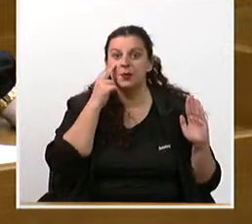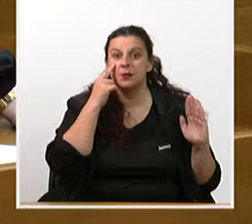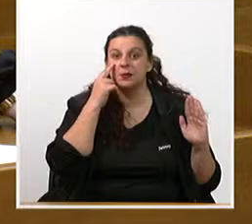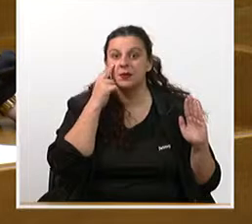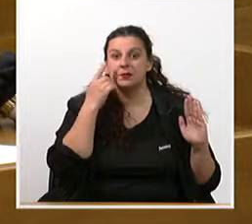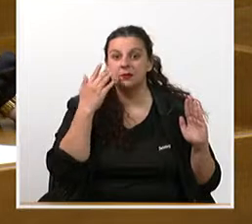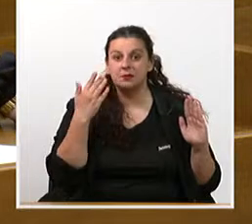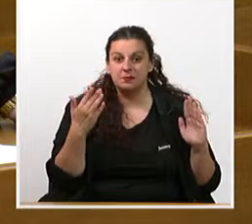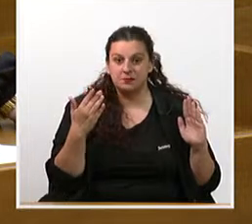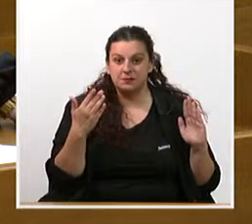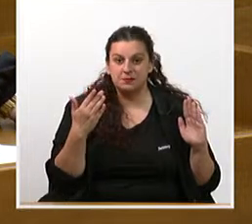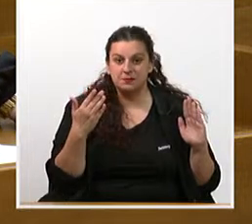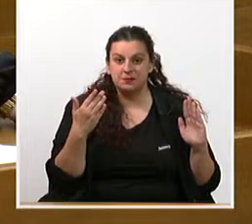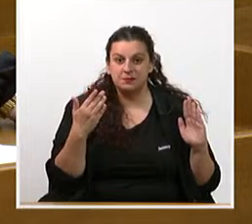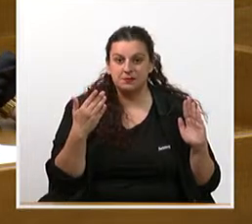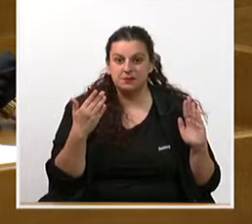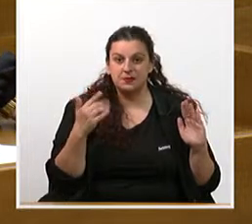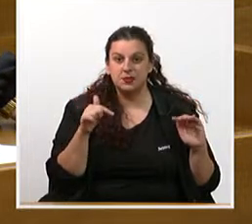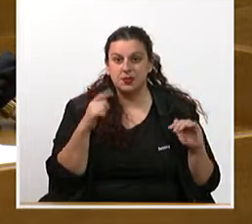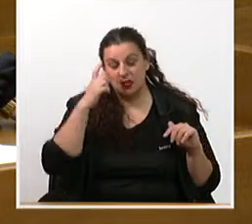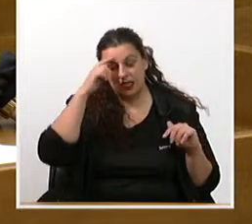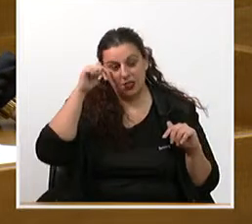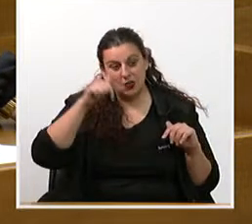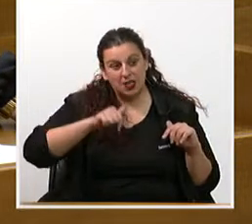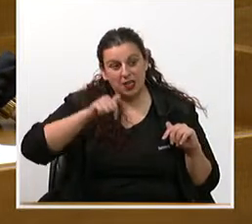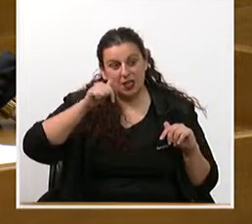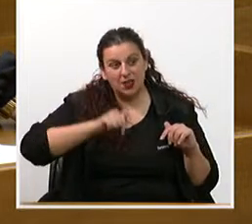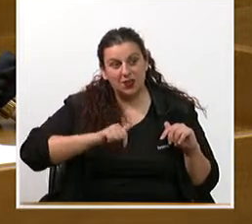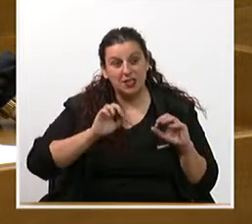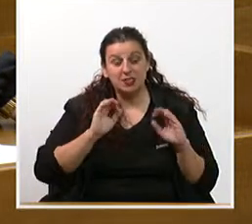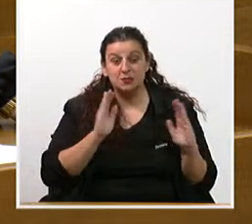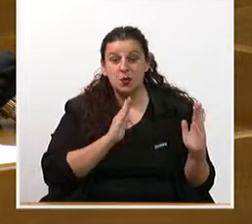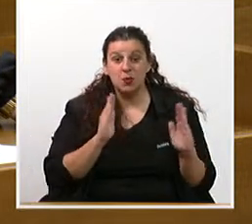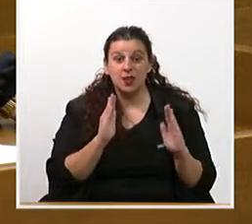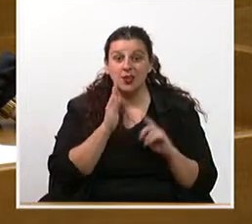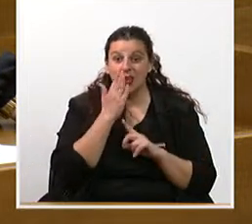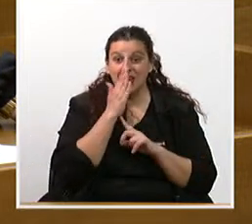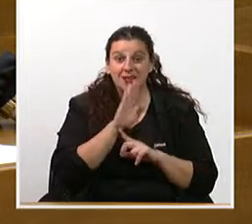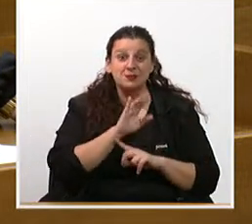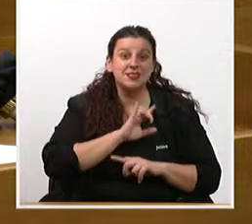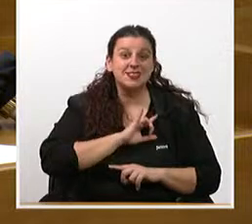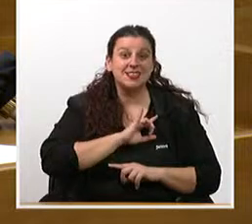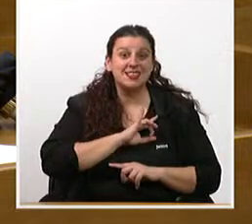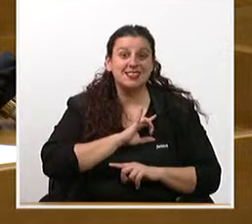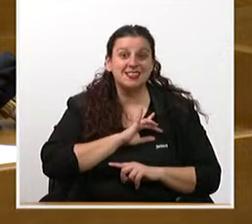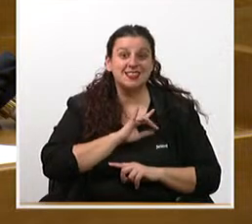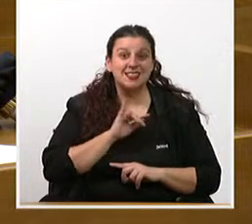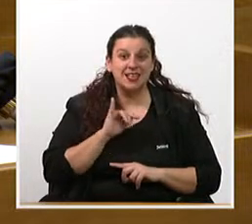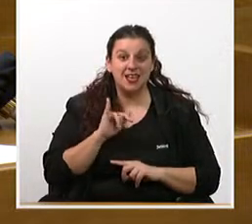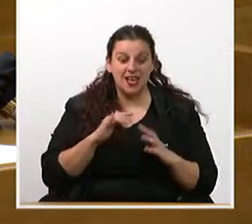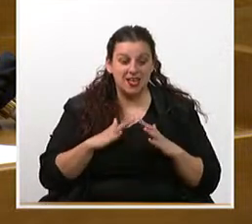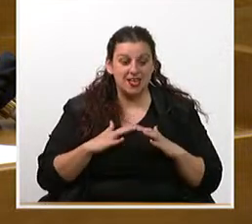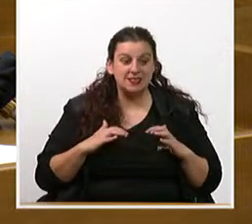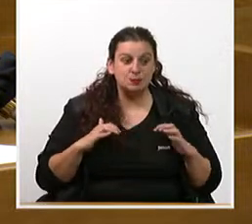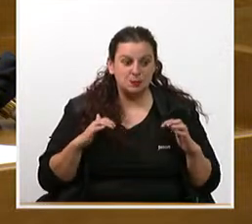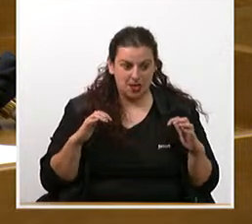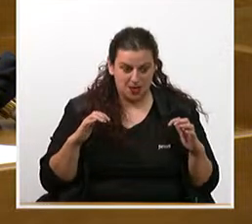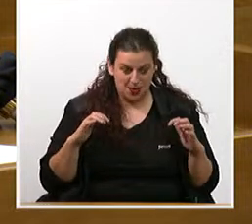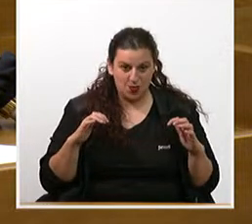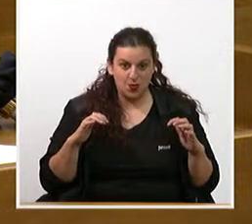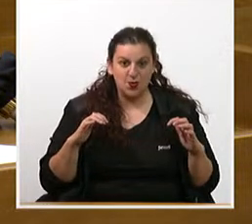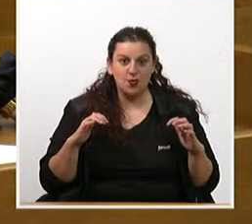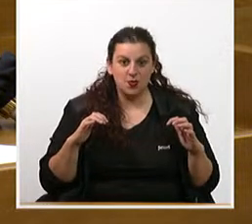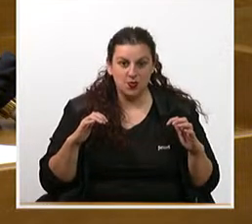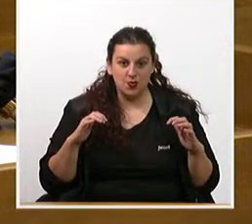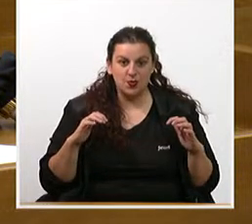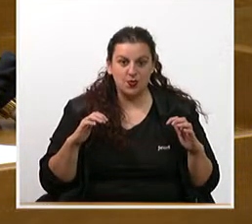mire la verdad es que yo creo que hoy es el momento de que mire a los representantes sindicales que se encuentran aquí en el plenar en el plenario y